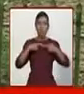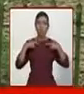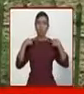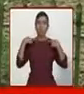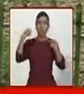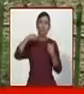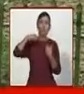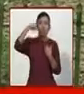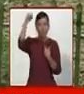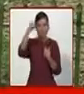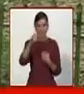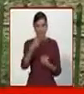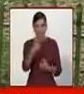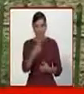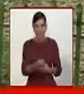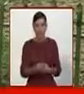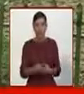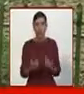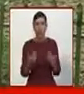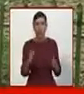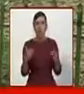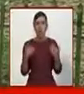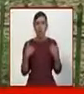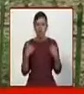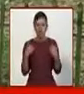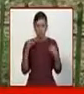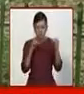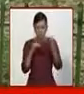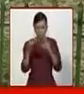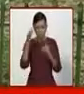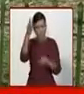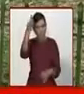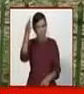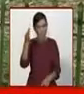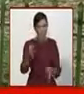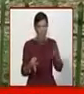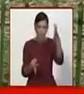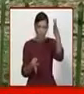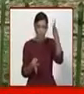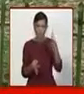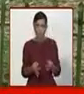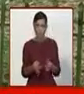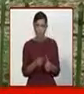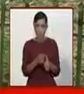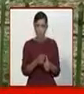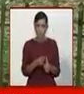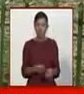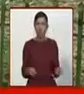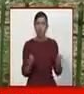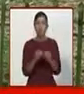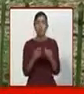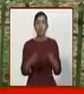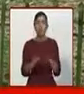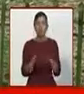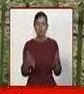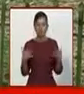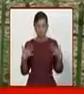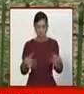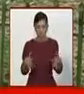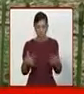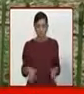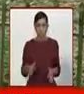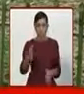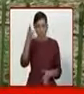ahorcado supuestamente, tenía cabellos, pero no solo esto, sino que además de las prendas y el